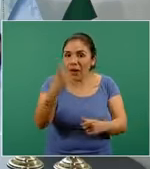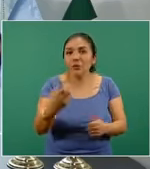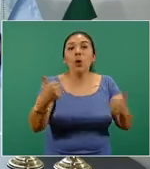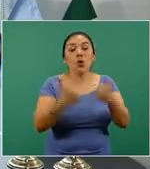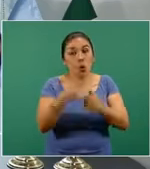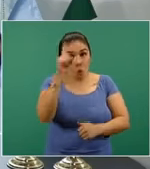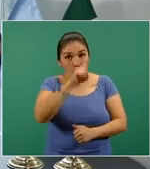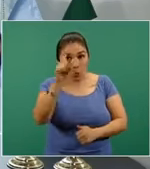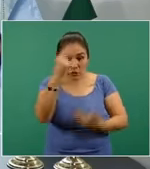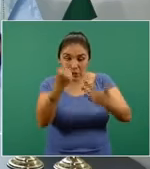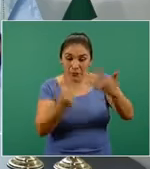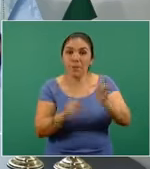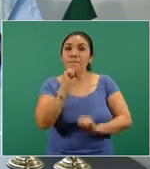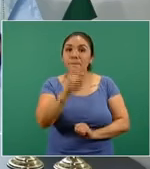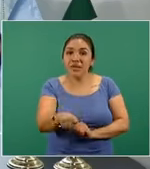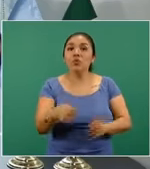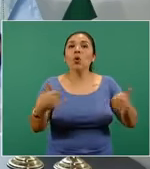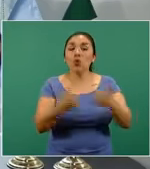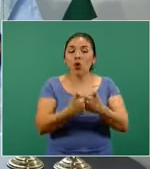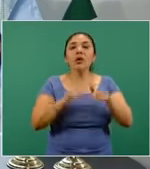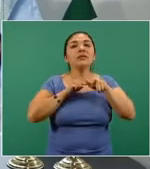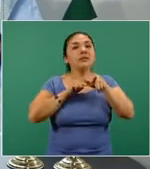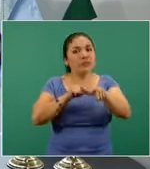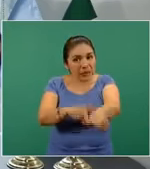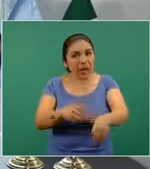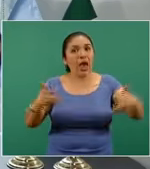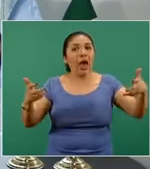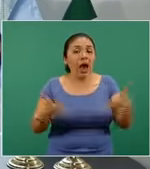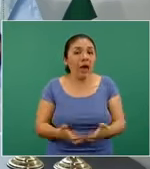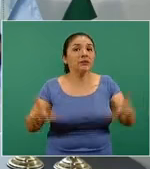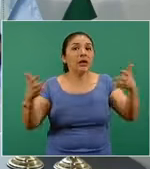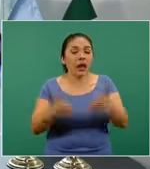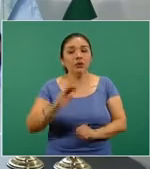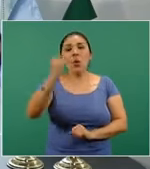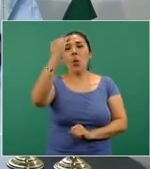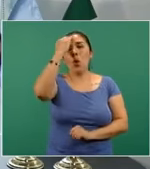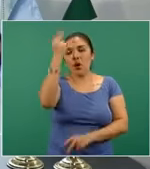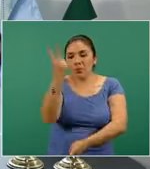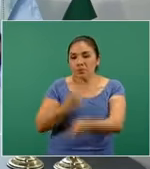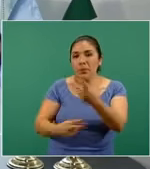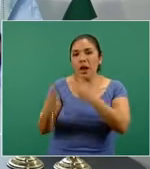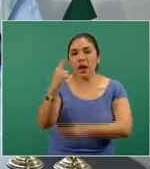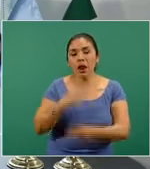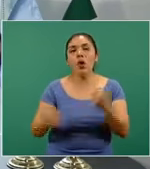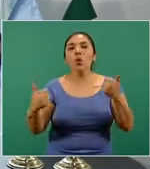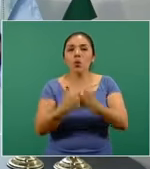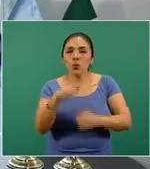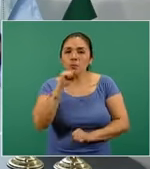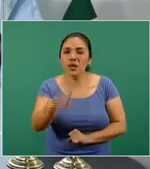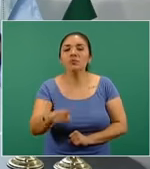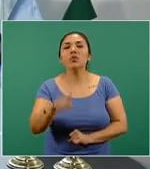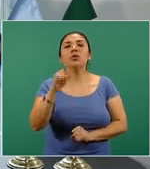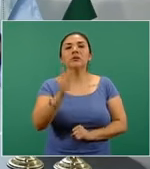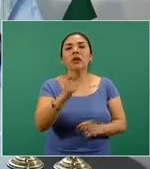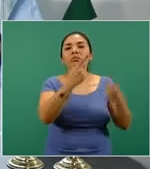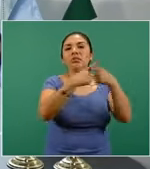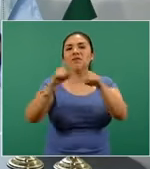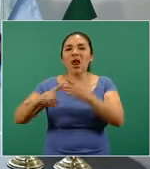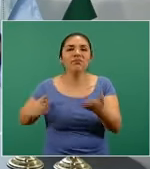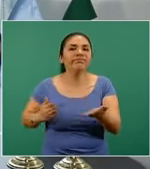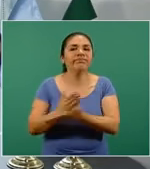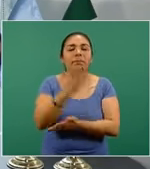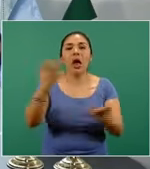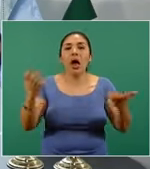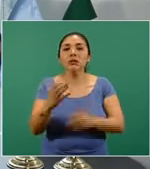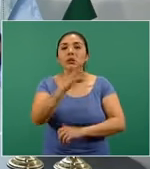hacemos, asimismo con la continuidad de la producción de conocimiento, evaluando el impacto de las diferentes intervenciones